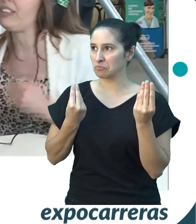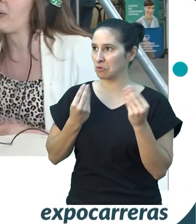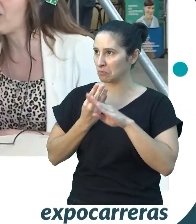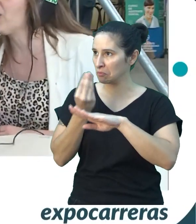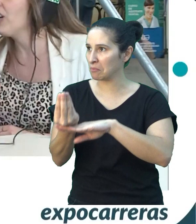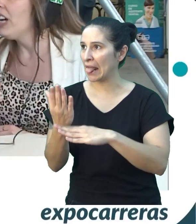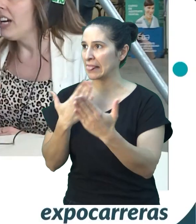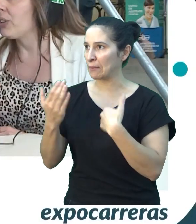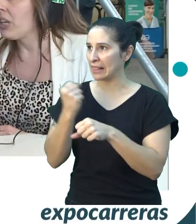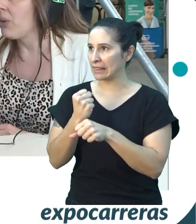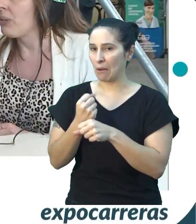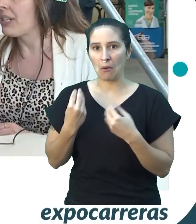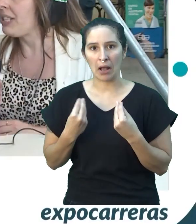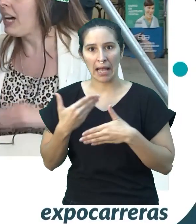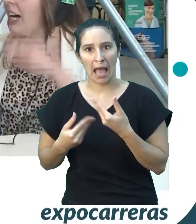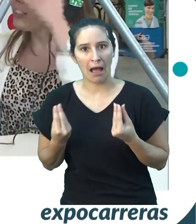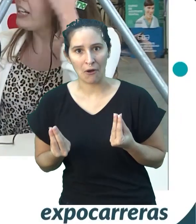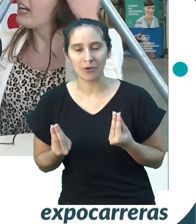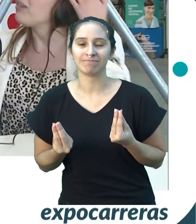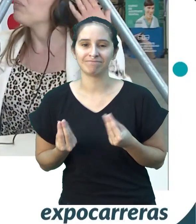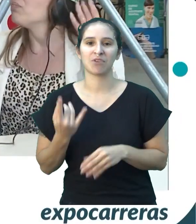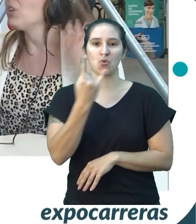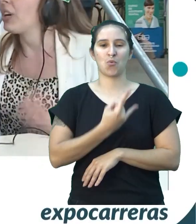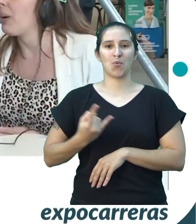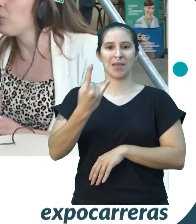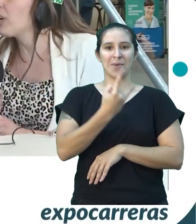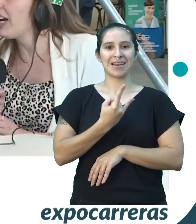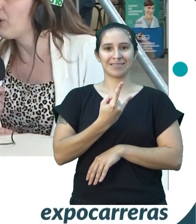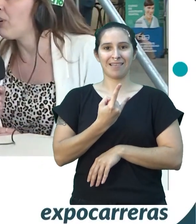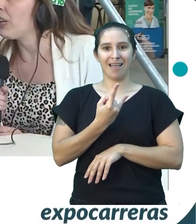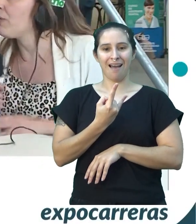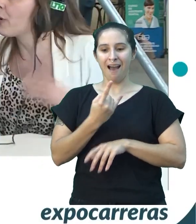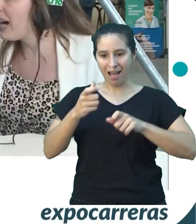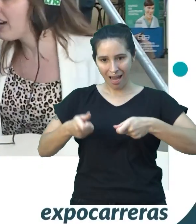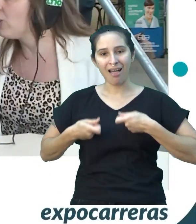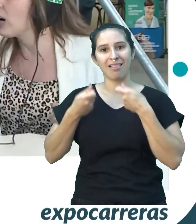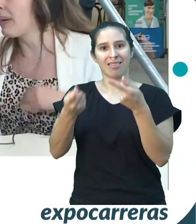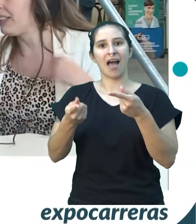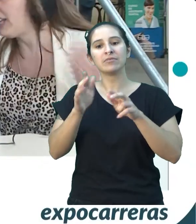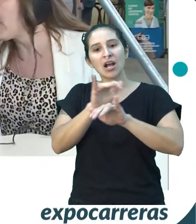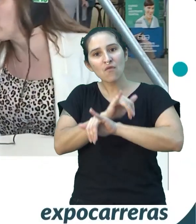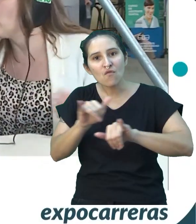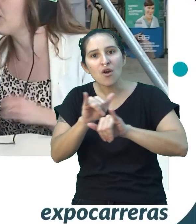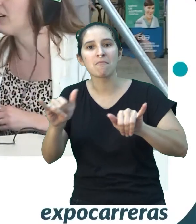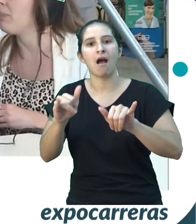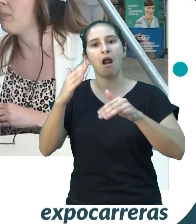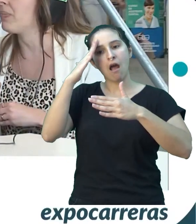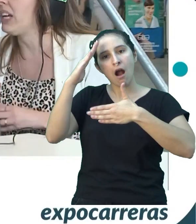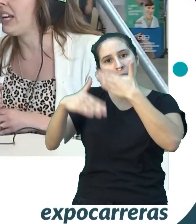entrevista de trabajo. Entonces la universidad lo que busca es, bueno, informarlos, capacitarlos